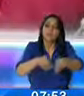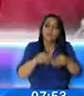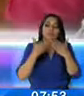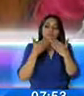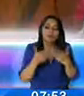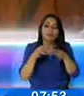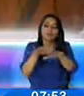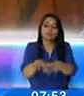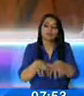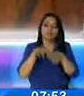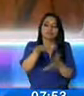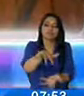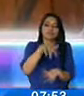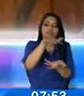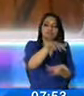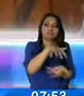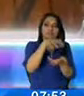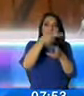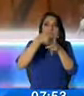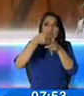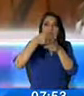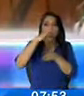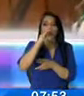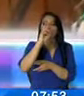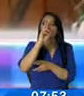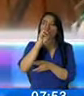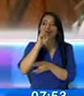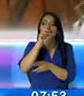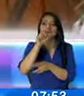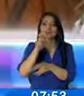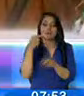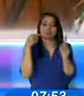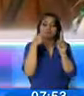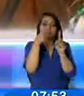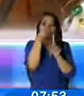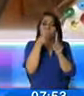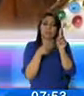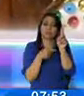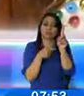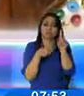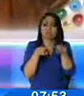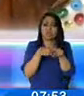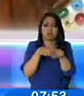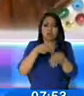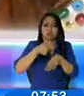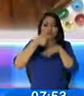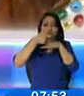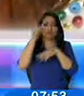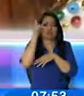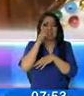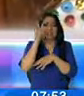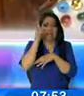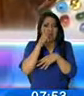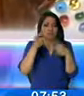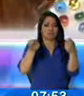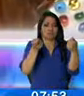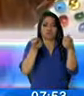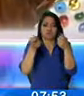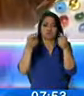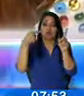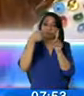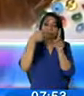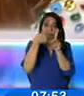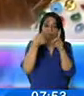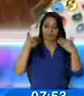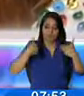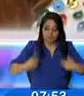cosechas recibidas el personaje principal es el coraza quien es una especie de cacique y quien preside las celebraciones el coraza